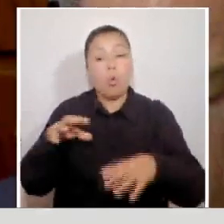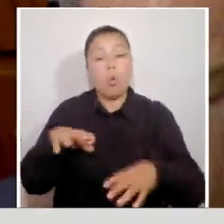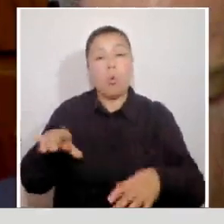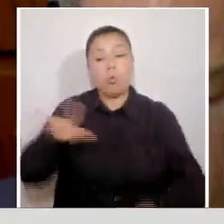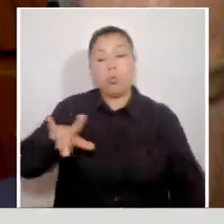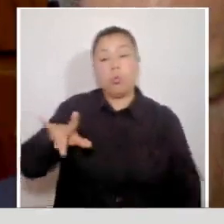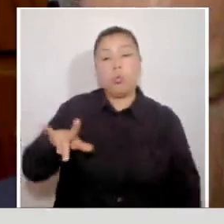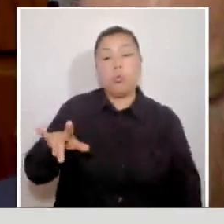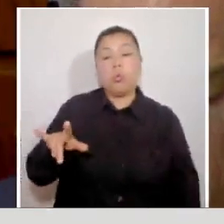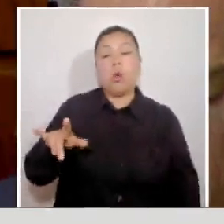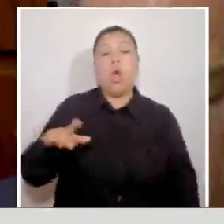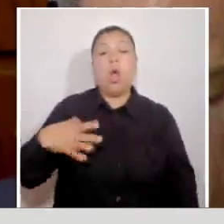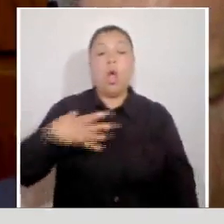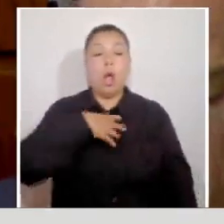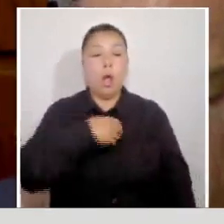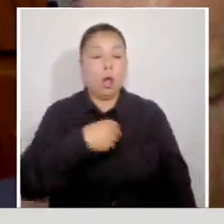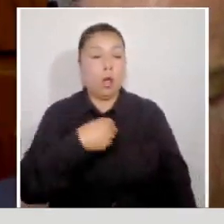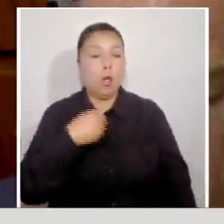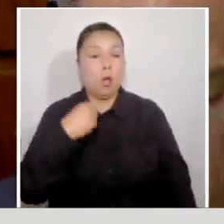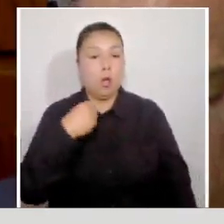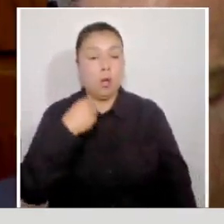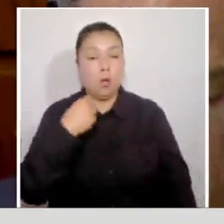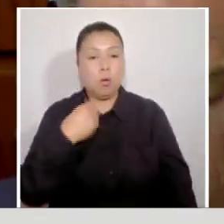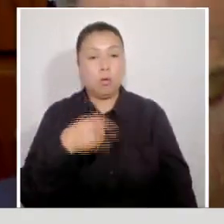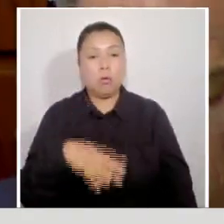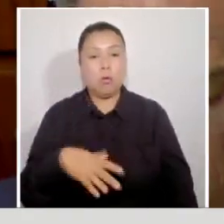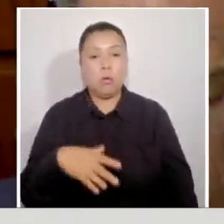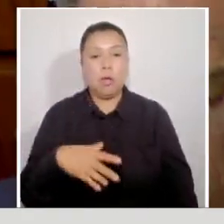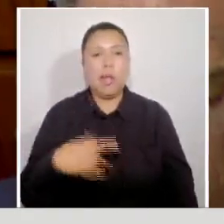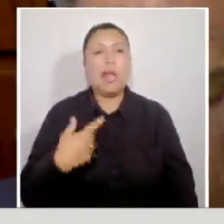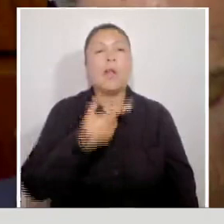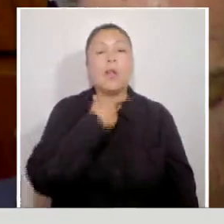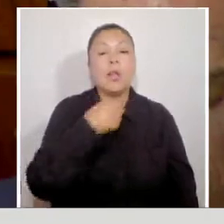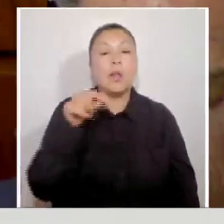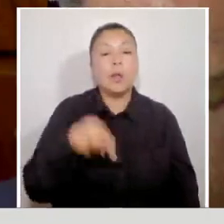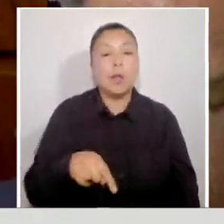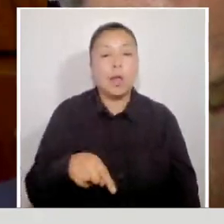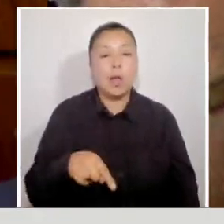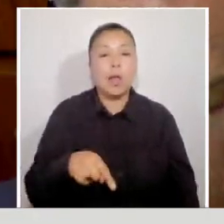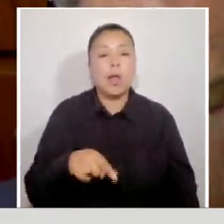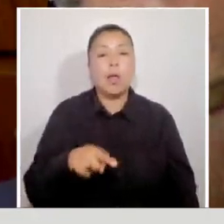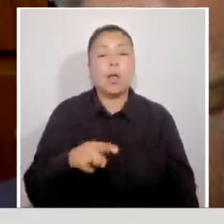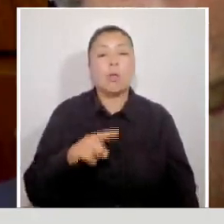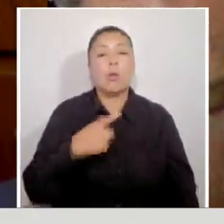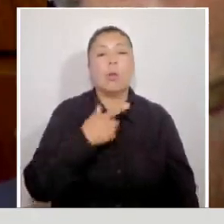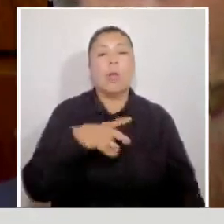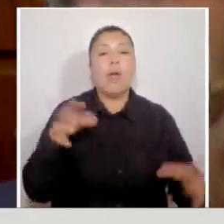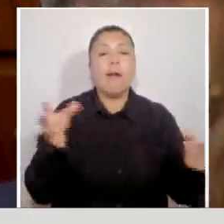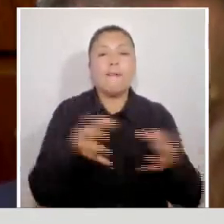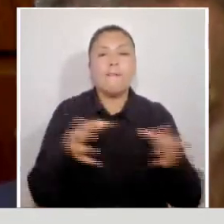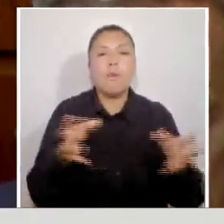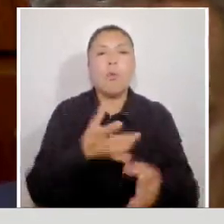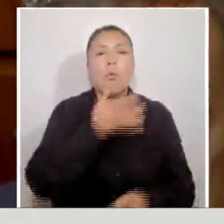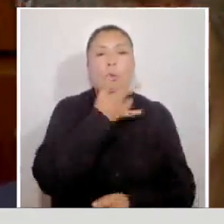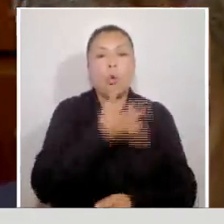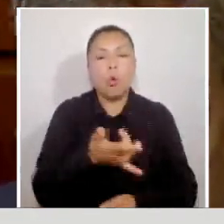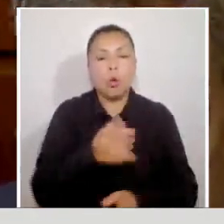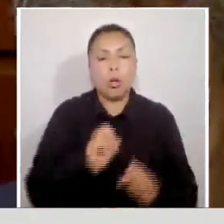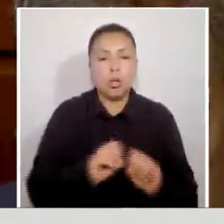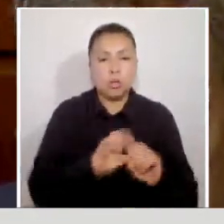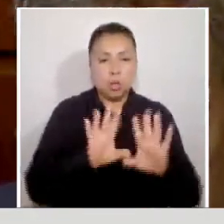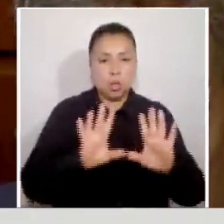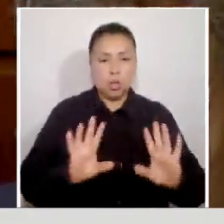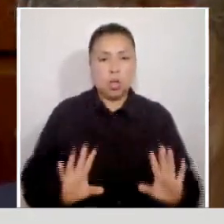situaciones fias y lo que queremos que esto sea violencia porque claramente